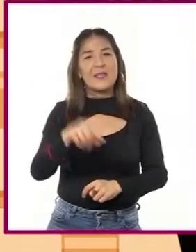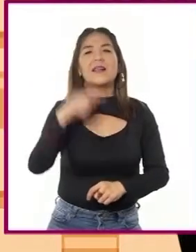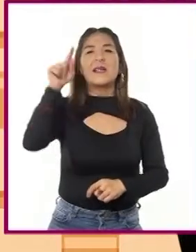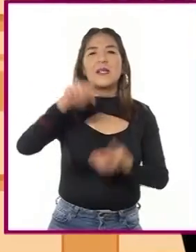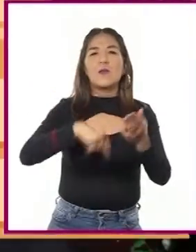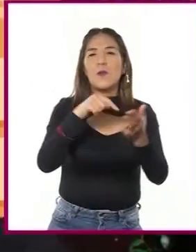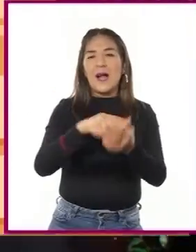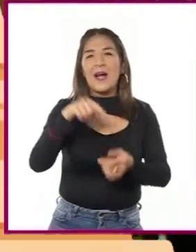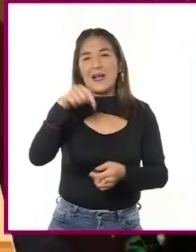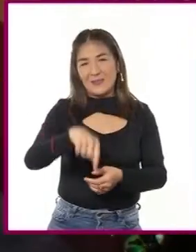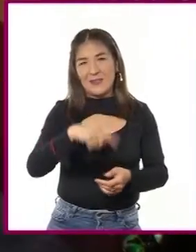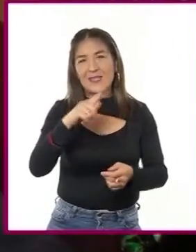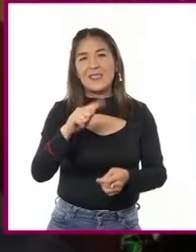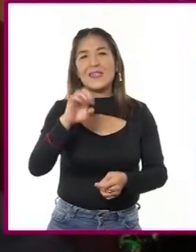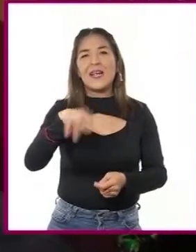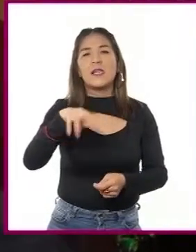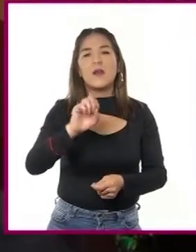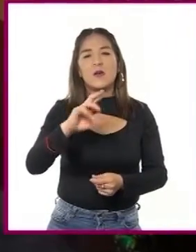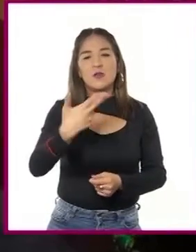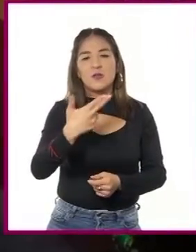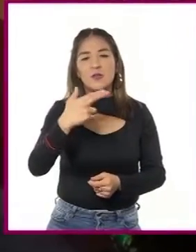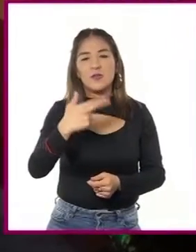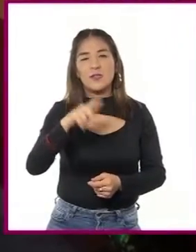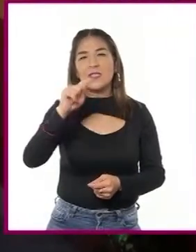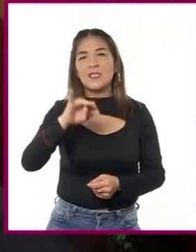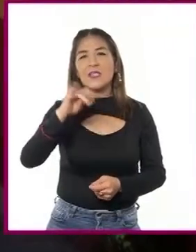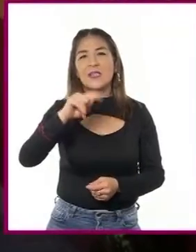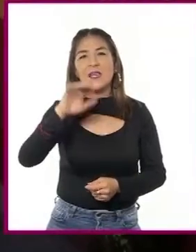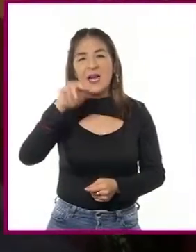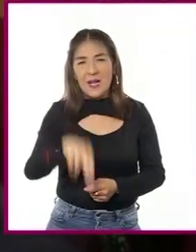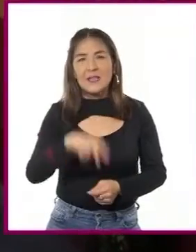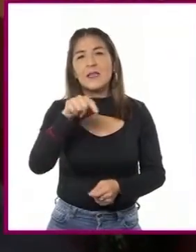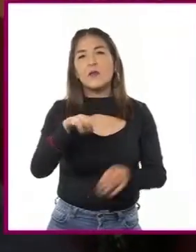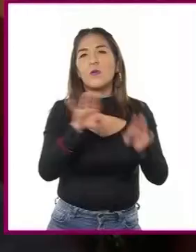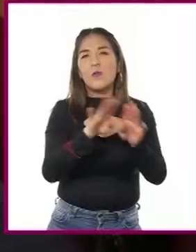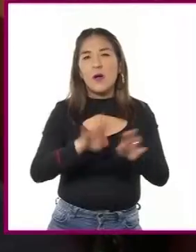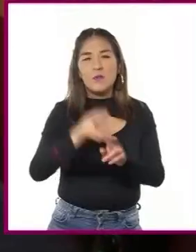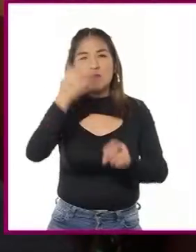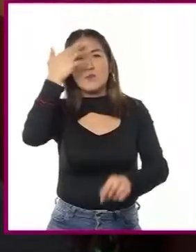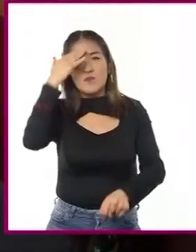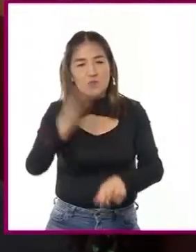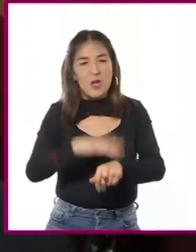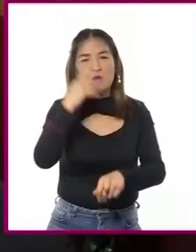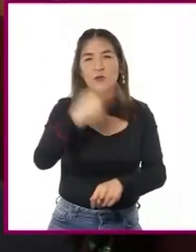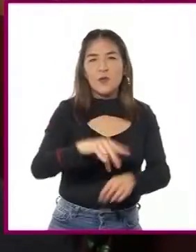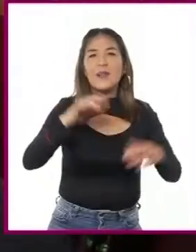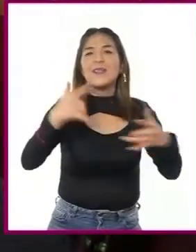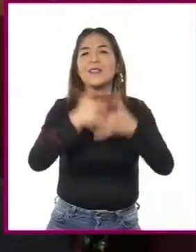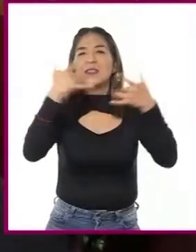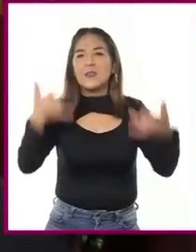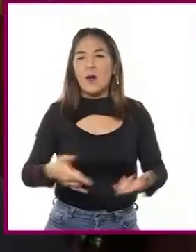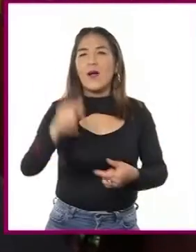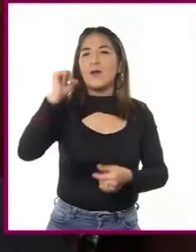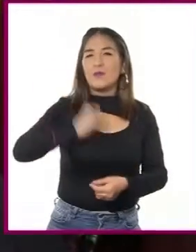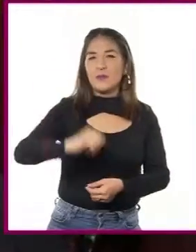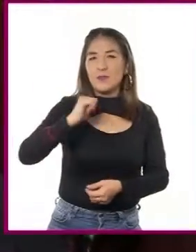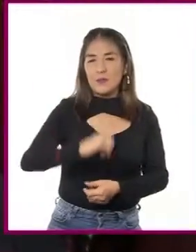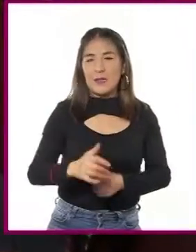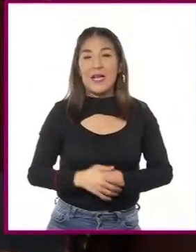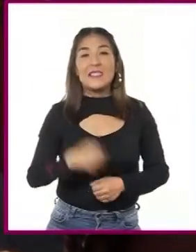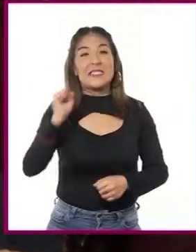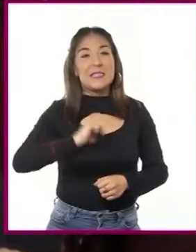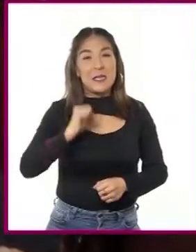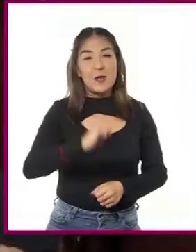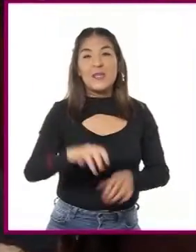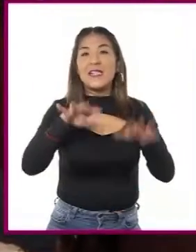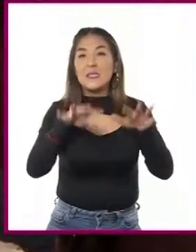Tenochtitlán. Era el tlacuilo o escribano pintor quien se encargaba de registrar la memoria de las naciones de la época. En el siglo